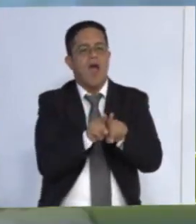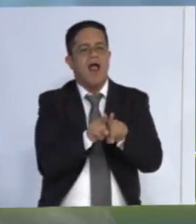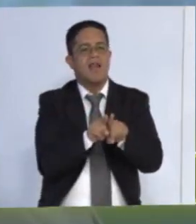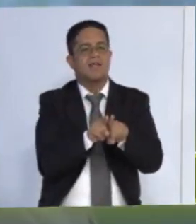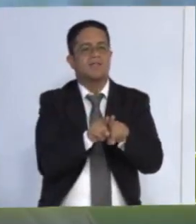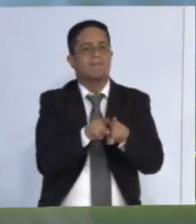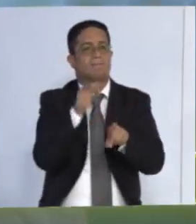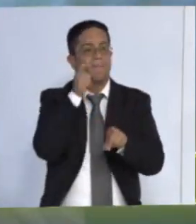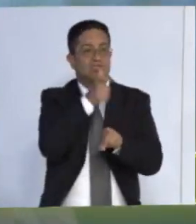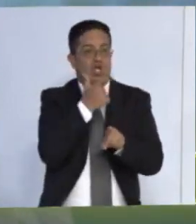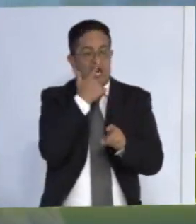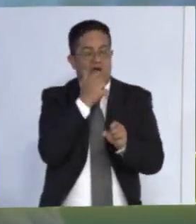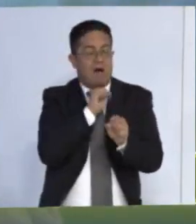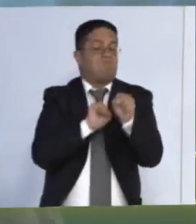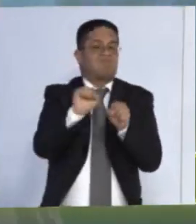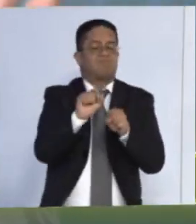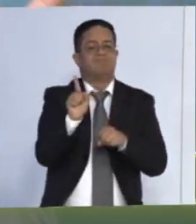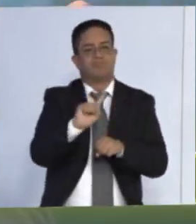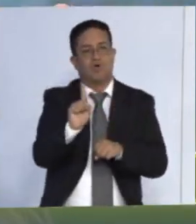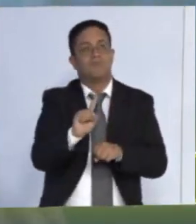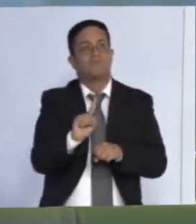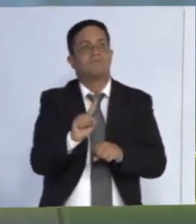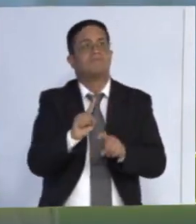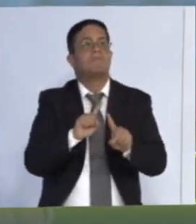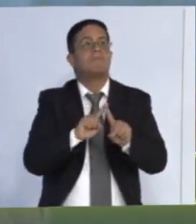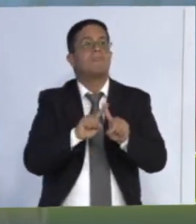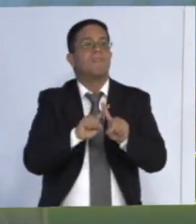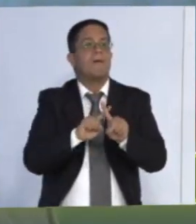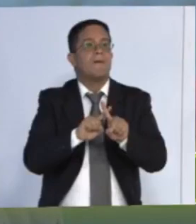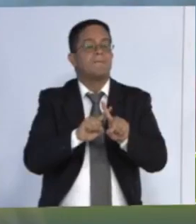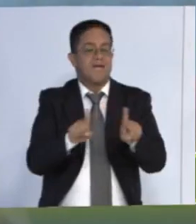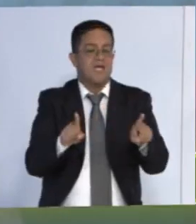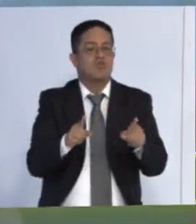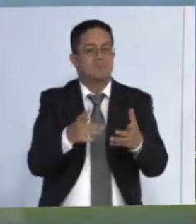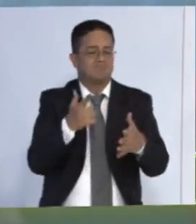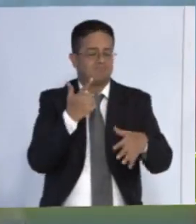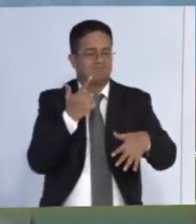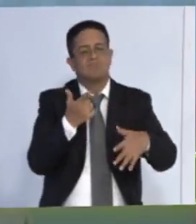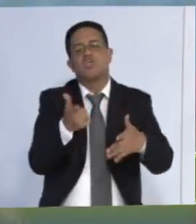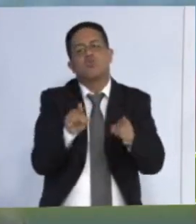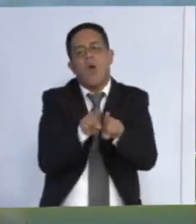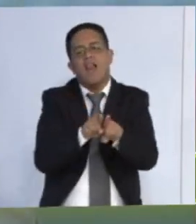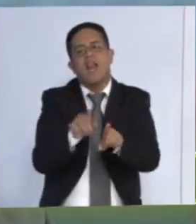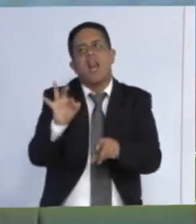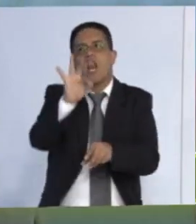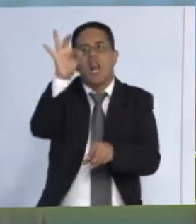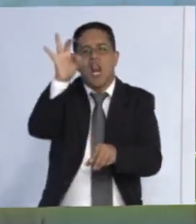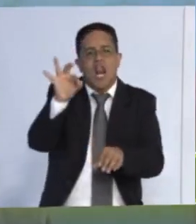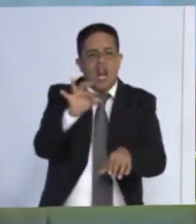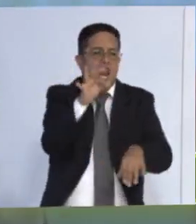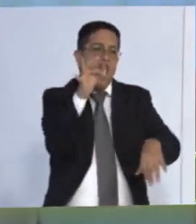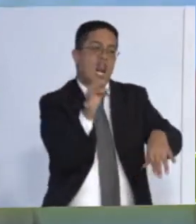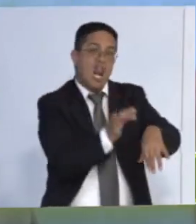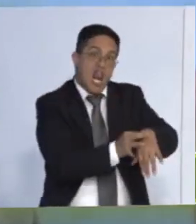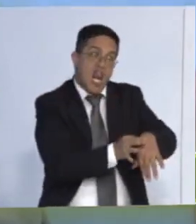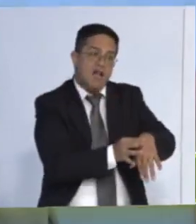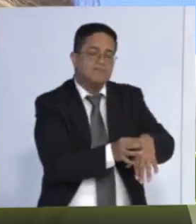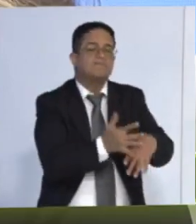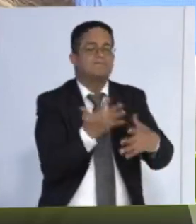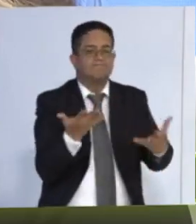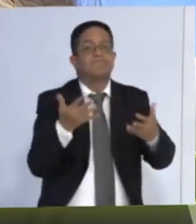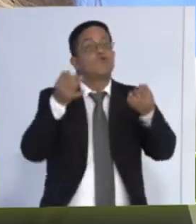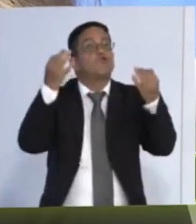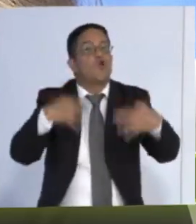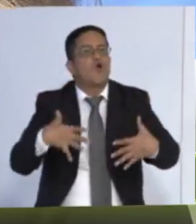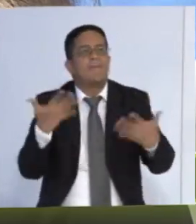lo usual, sino que hace las lesiones. Ahora, a todo el mundo le salen lesiones cuando le pica un zancudo, eso es normal. ¿Qué es lo anormal? Cuando